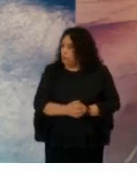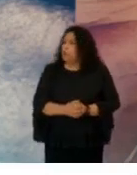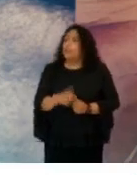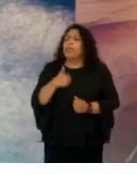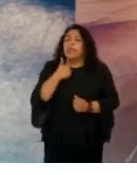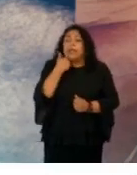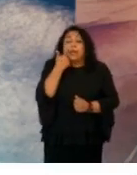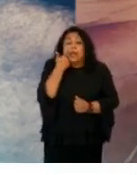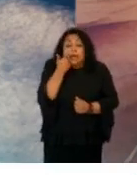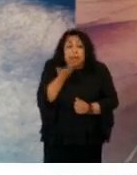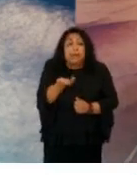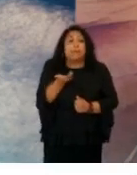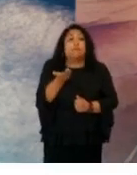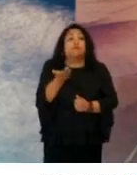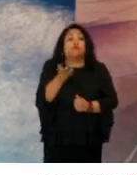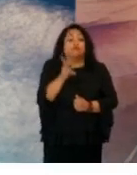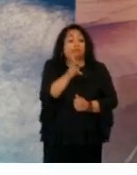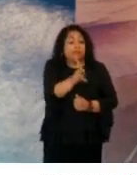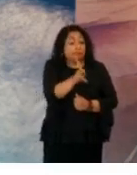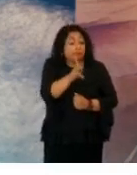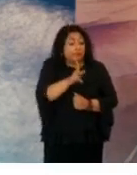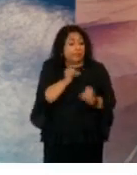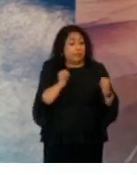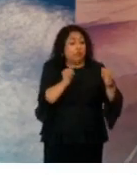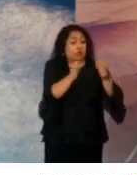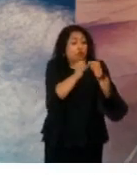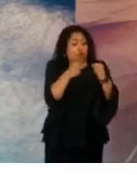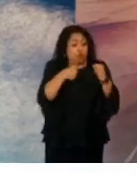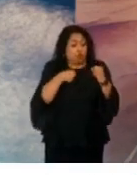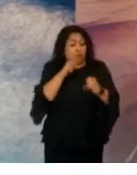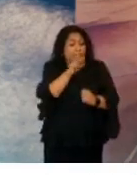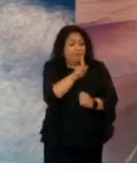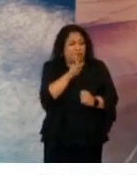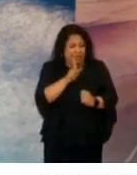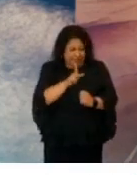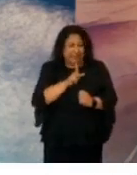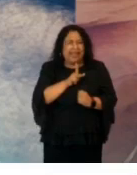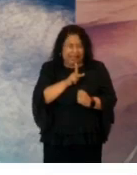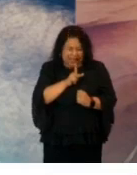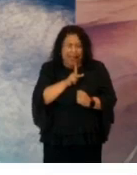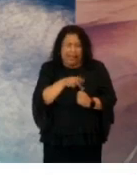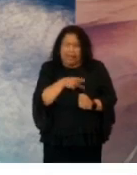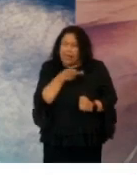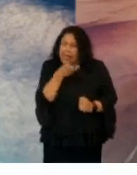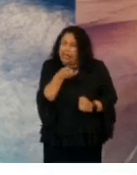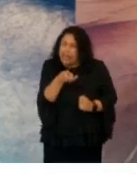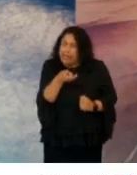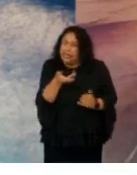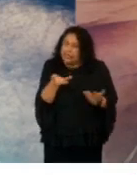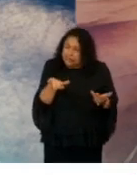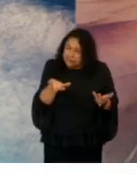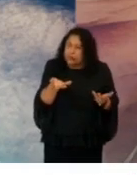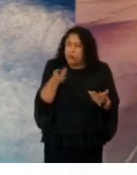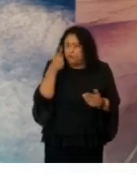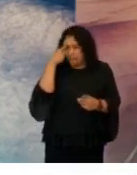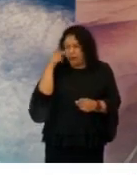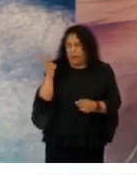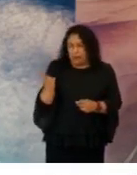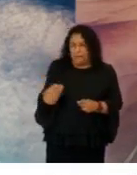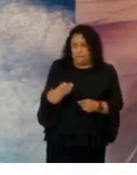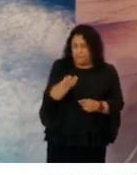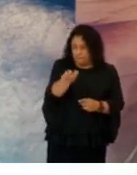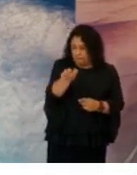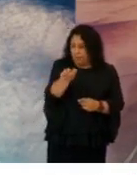Queremos que se parezcan a nosotros. Digamos, esa es como para la pregunta que